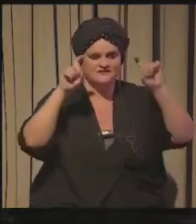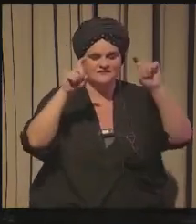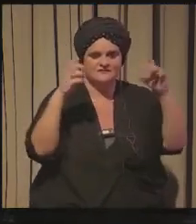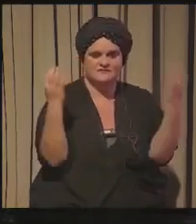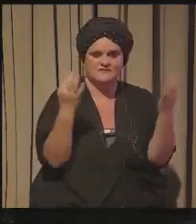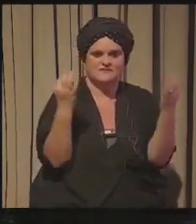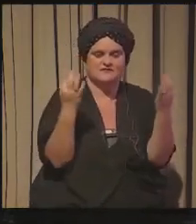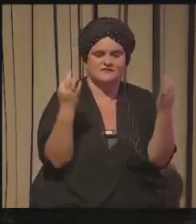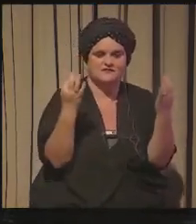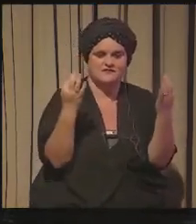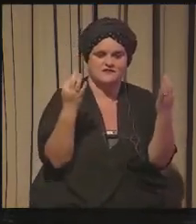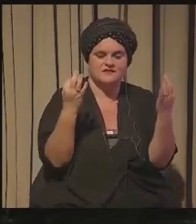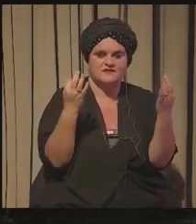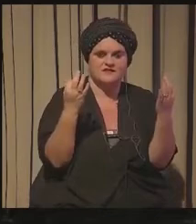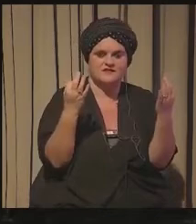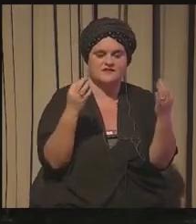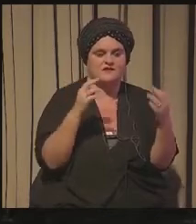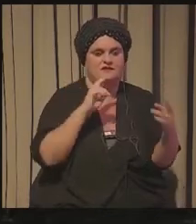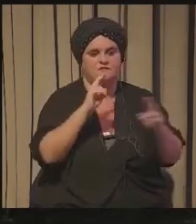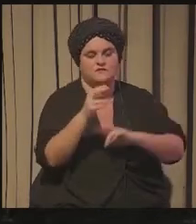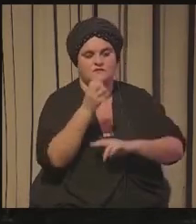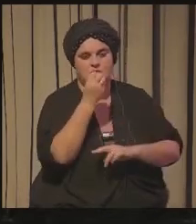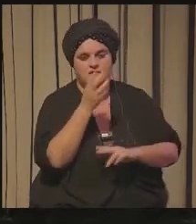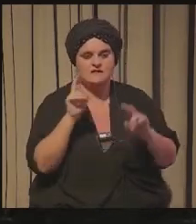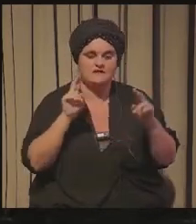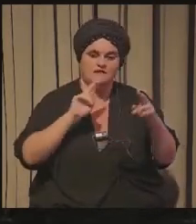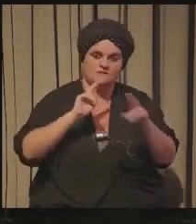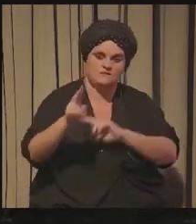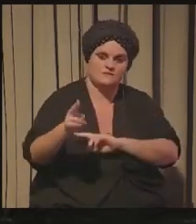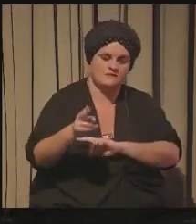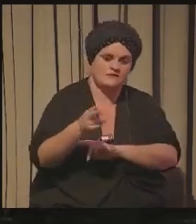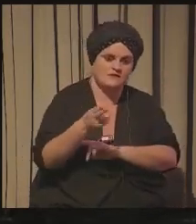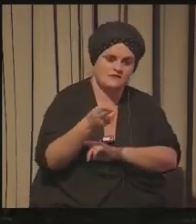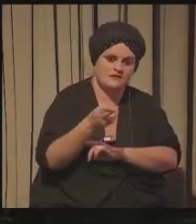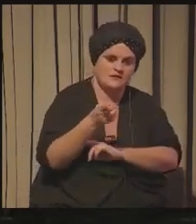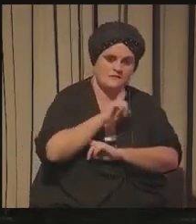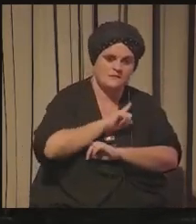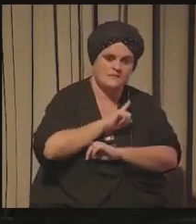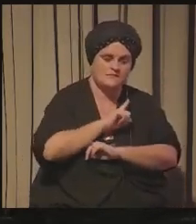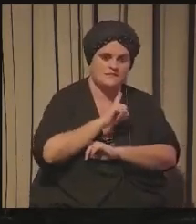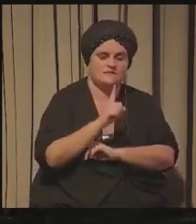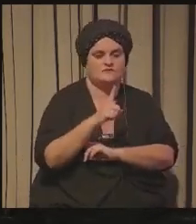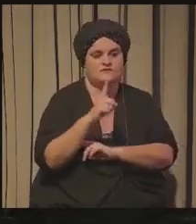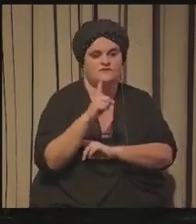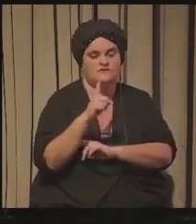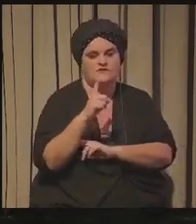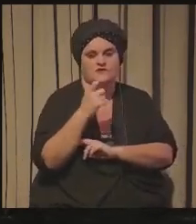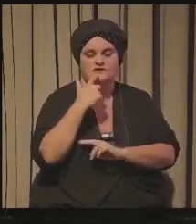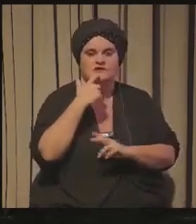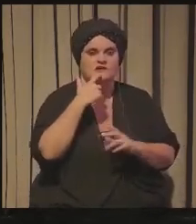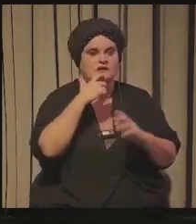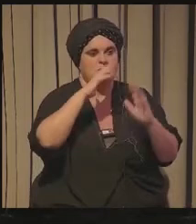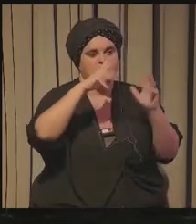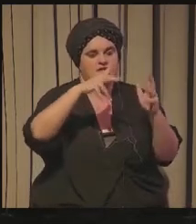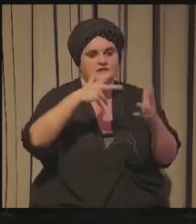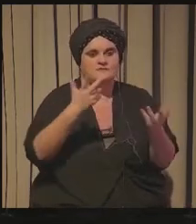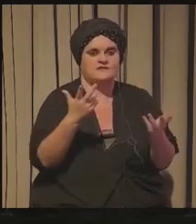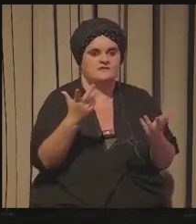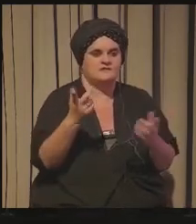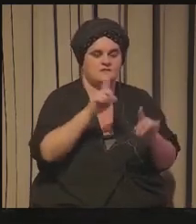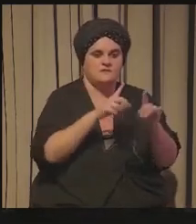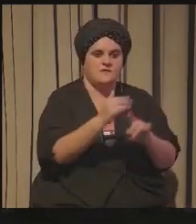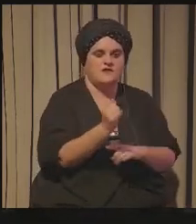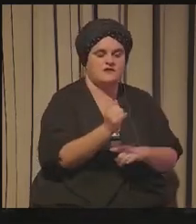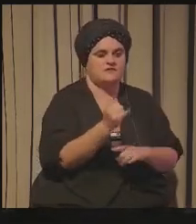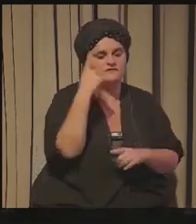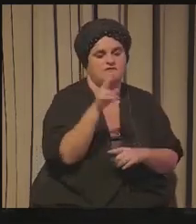las respuestas que están bien y están mal en el colegio, casi de manera exclusiva. Si tienes un problema de matemáticas, hay una respuesta correcta. Y